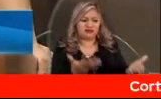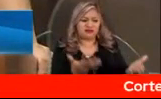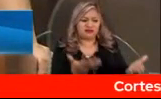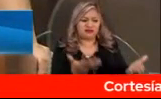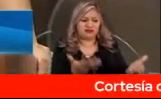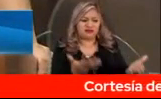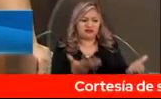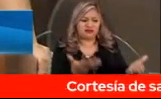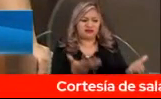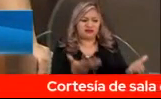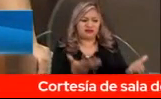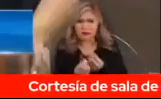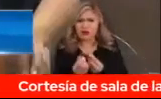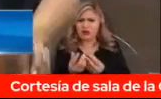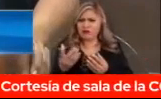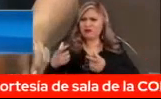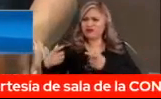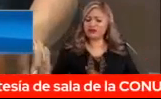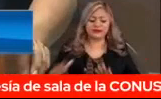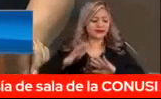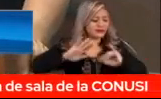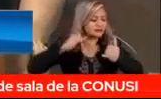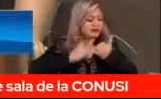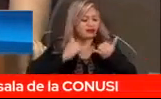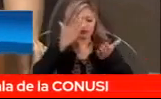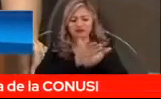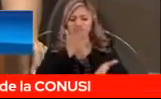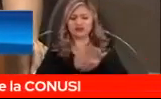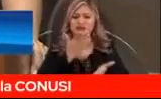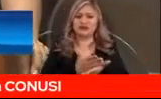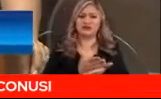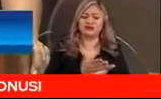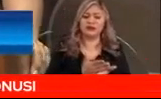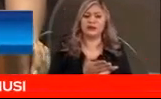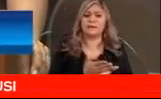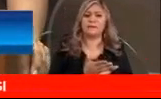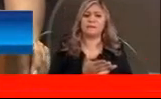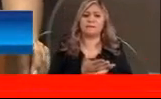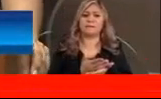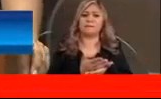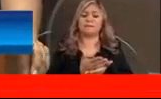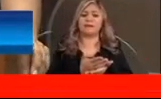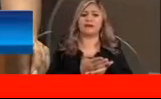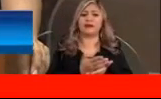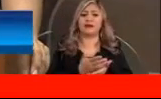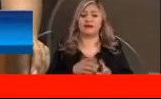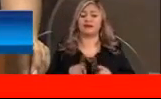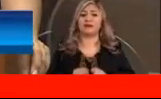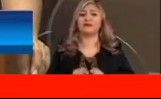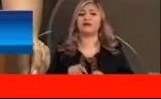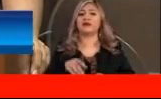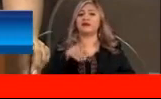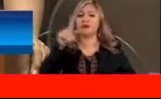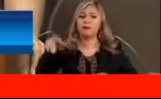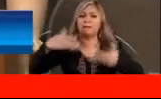de lo que es de todos, y eso tiene que parar. Las reformas electoral que exige el